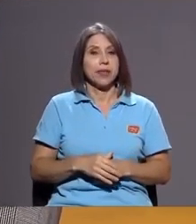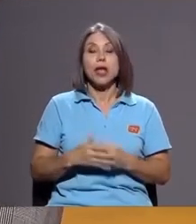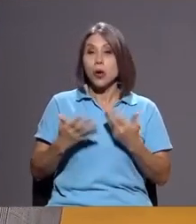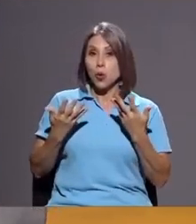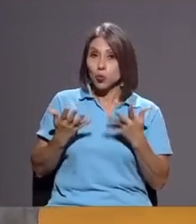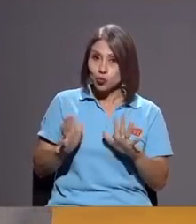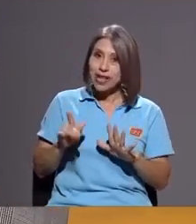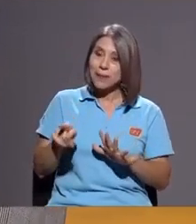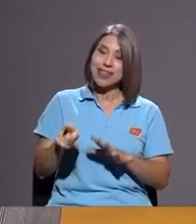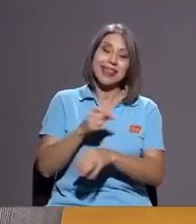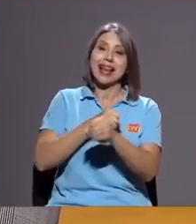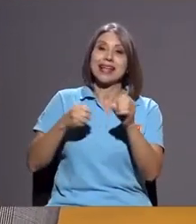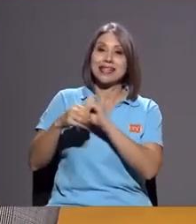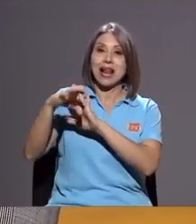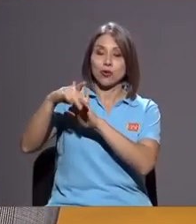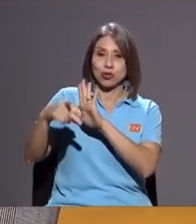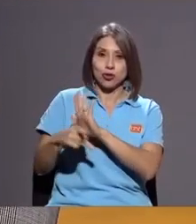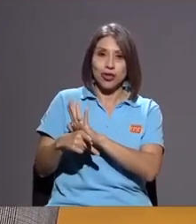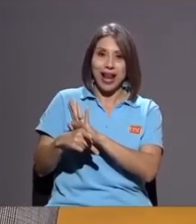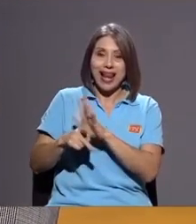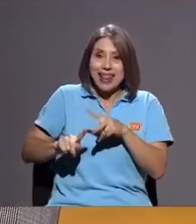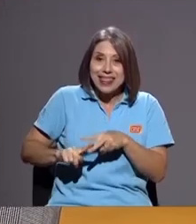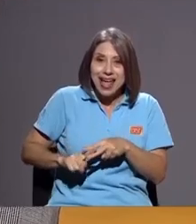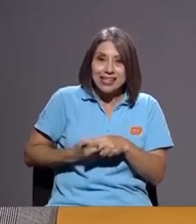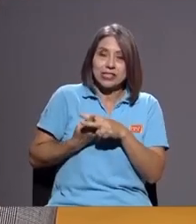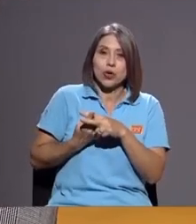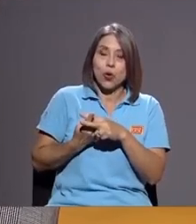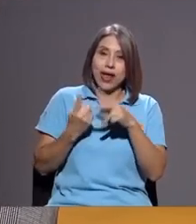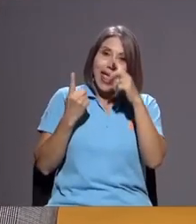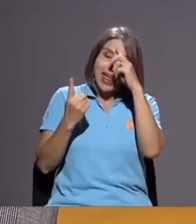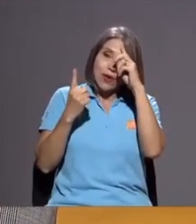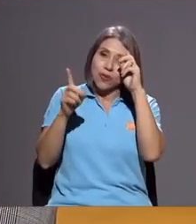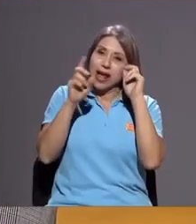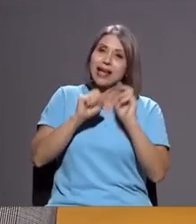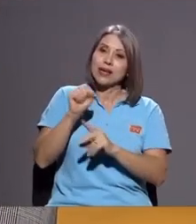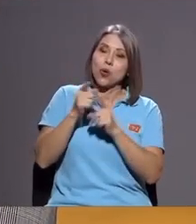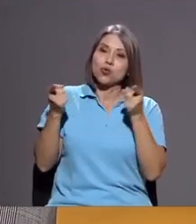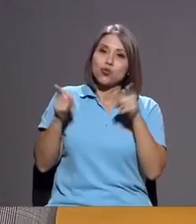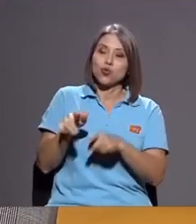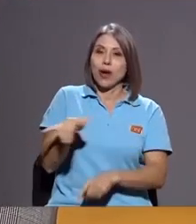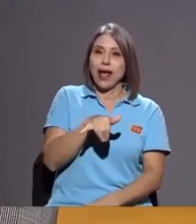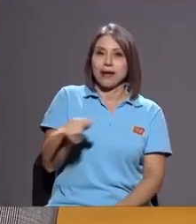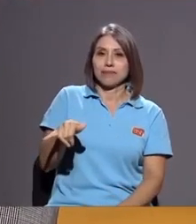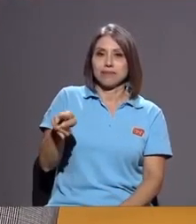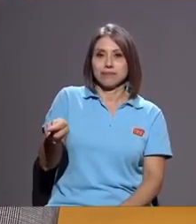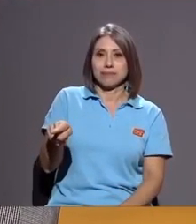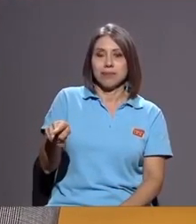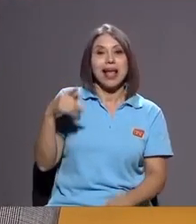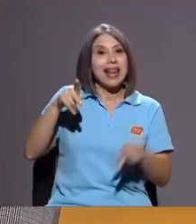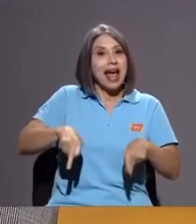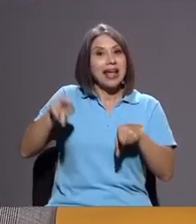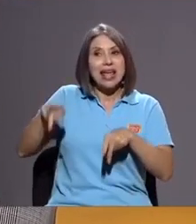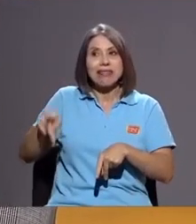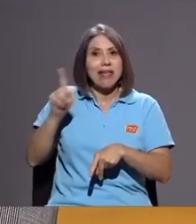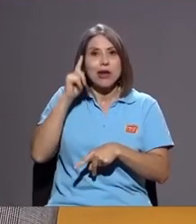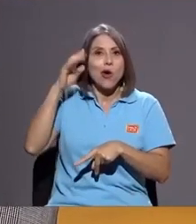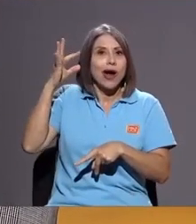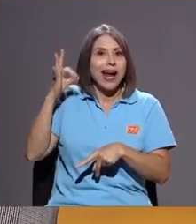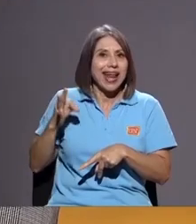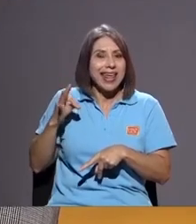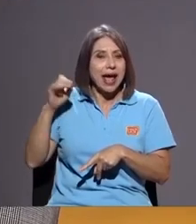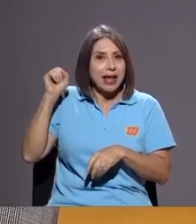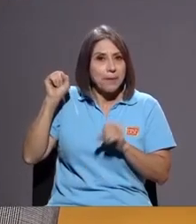Justamente la sala constitucional nació en una de esas coyunturas, porque no, la gente no lo creía posible.